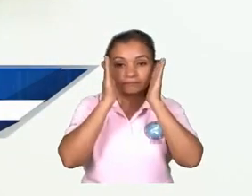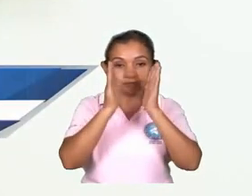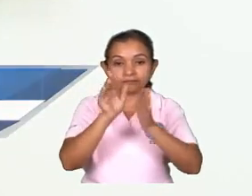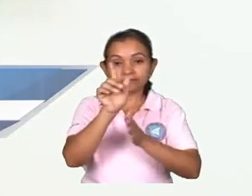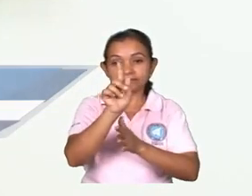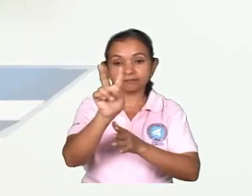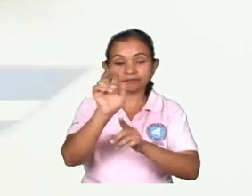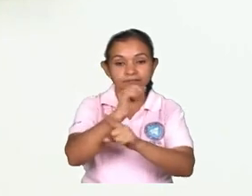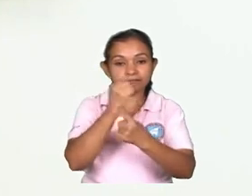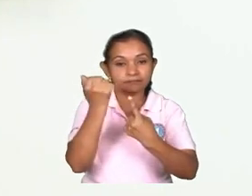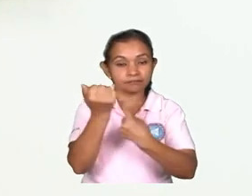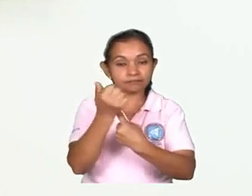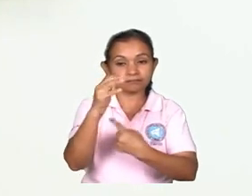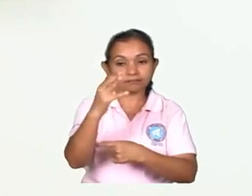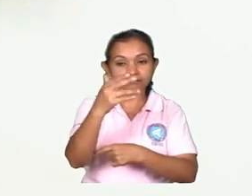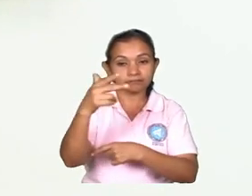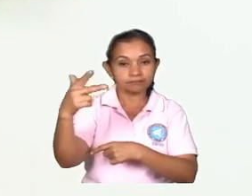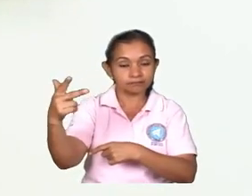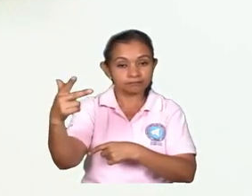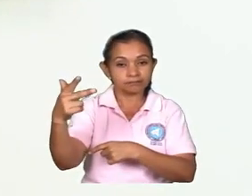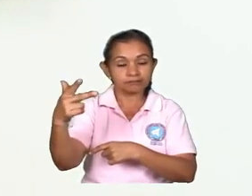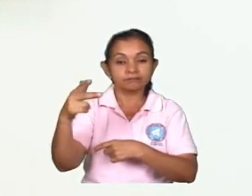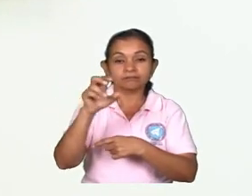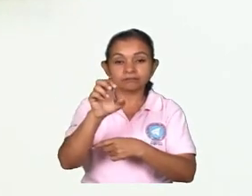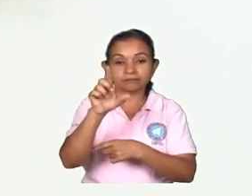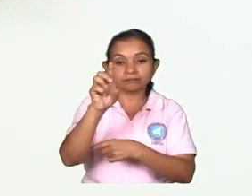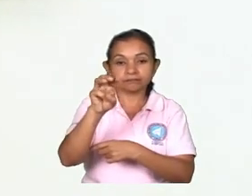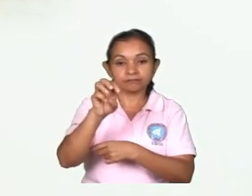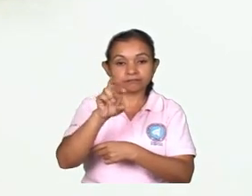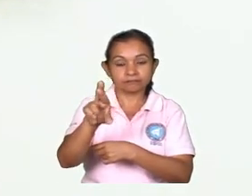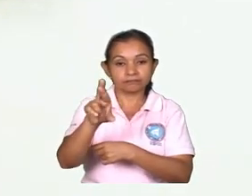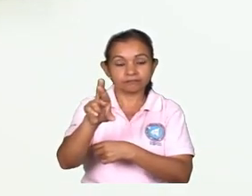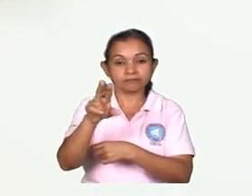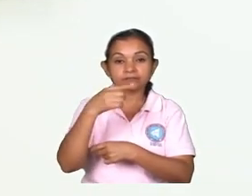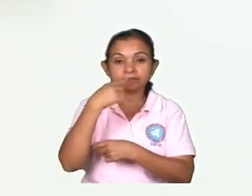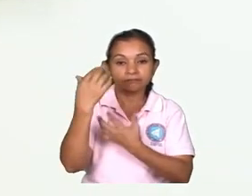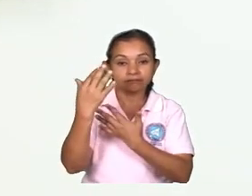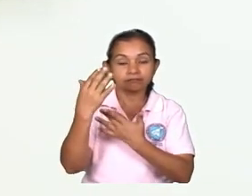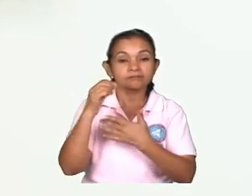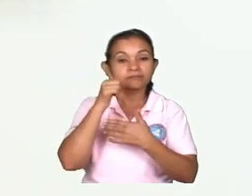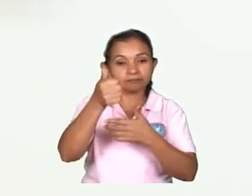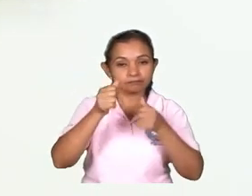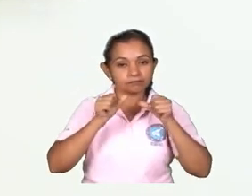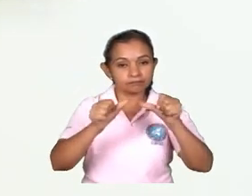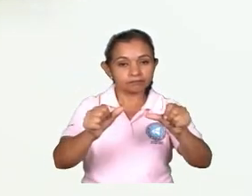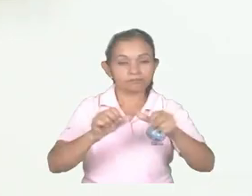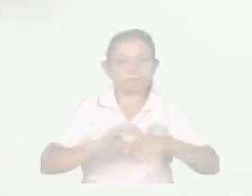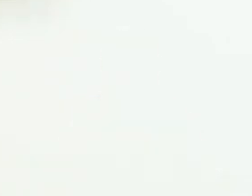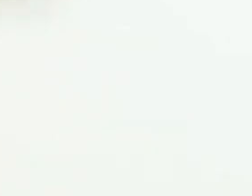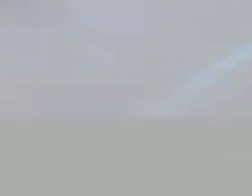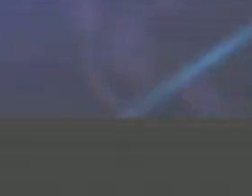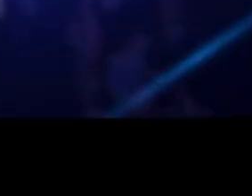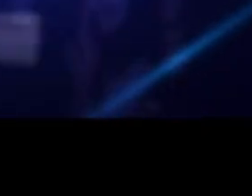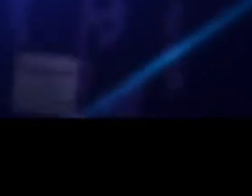canal parlamentario, el canal de la Asamblea Nacional. Estuvo con ustedes Elmer Marcia y les esperamos en nuestra próxima edición.